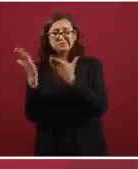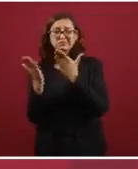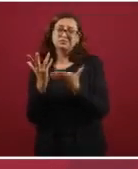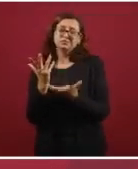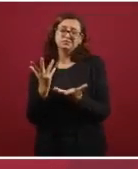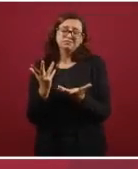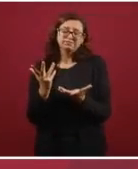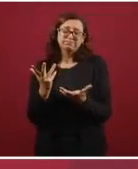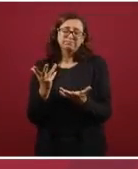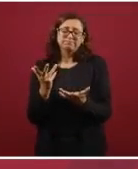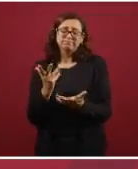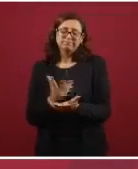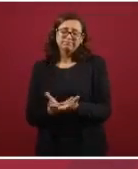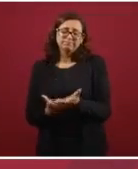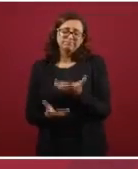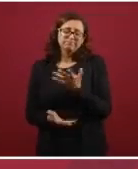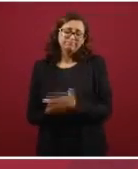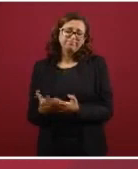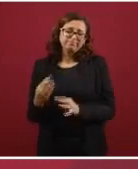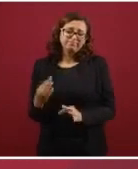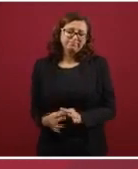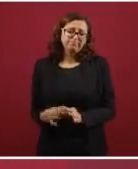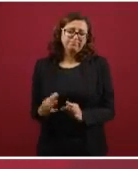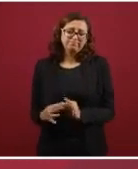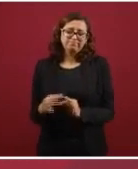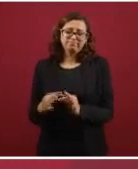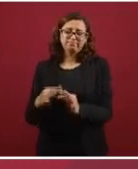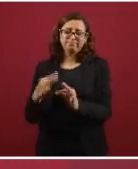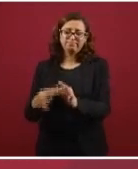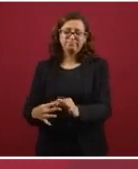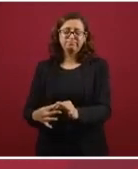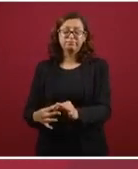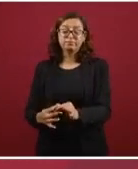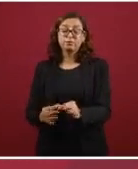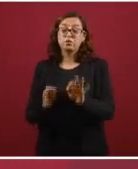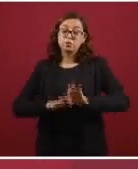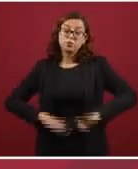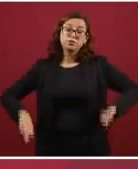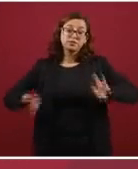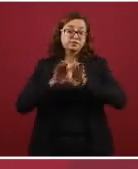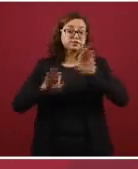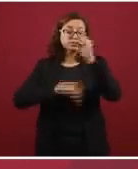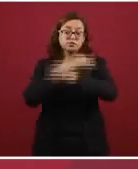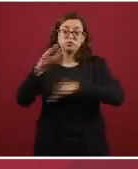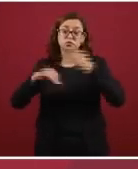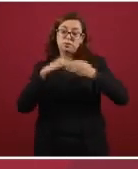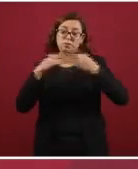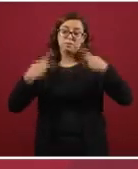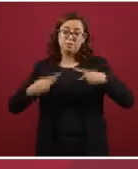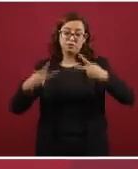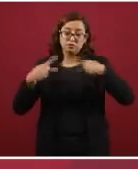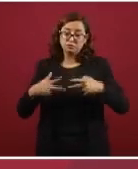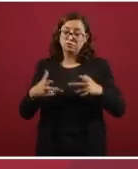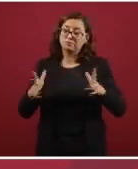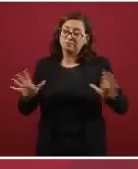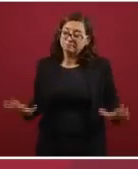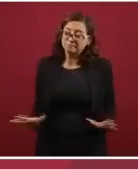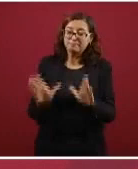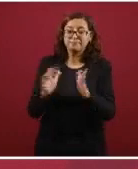actuando de otra forma, y que todos ayudemos, que se mantenga unida la